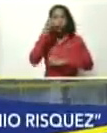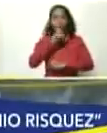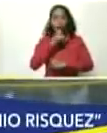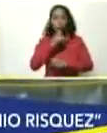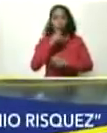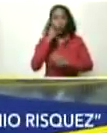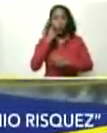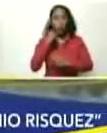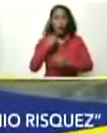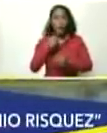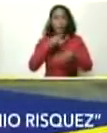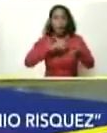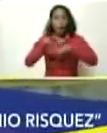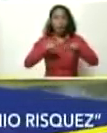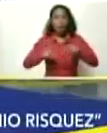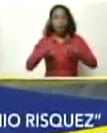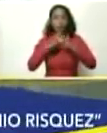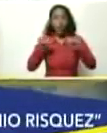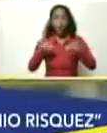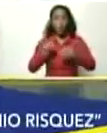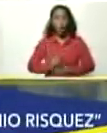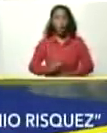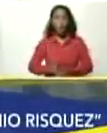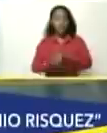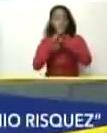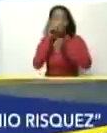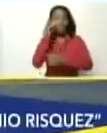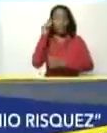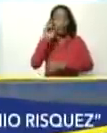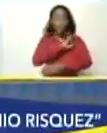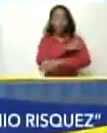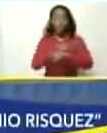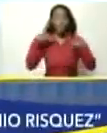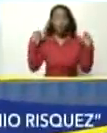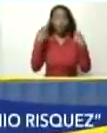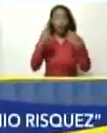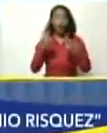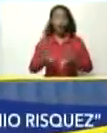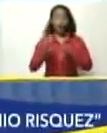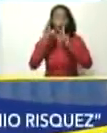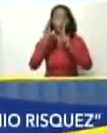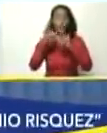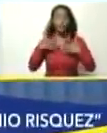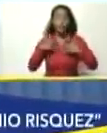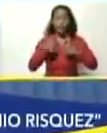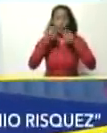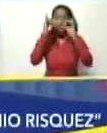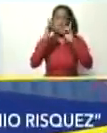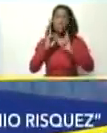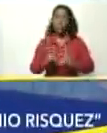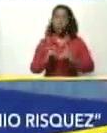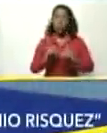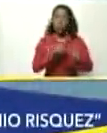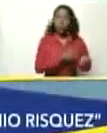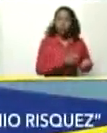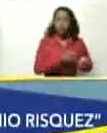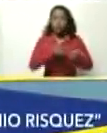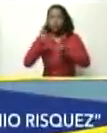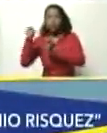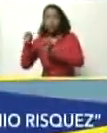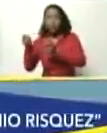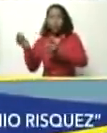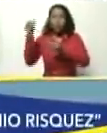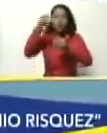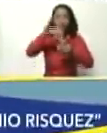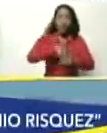en coordinación con todos los líderes, lideresas, el Poder Popular, las autoridades de salud, decidimos trasladarlo hacia